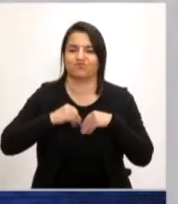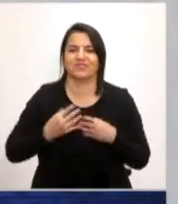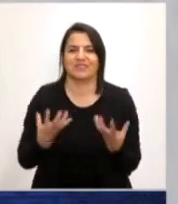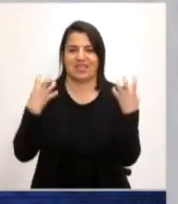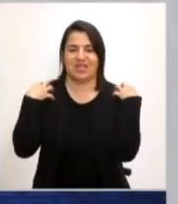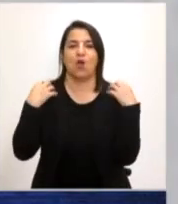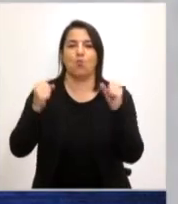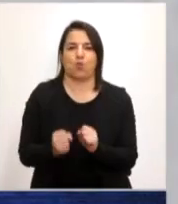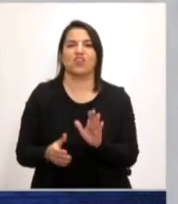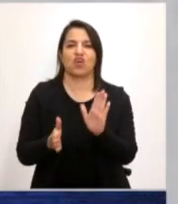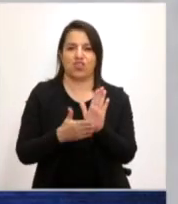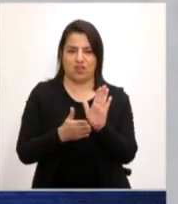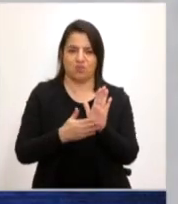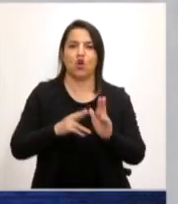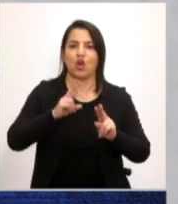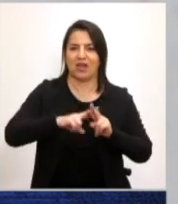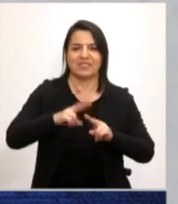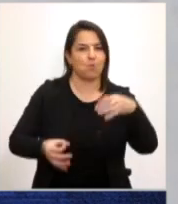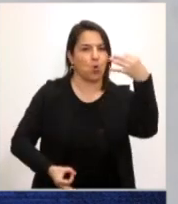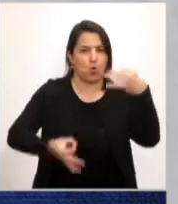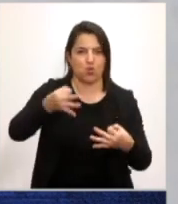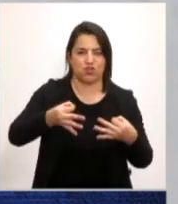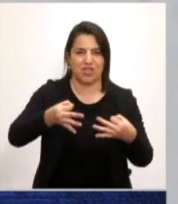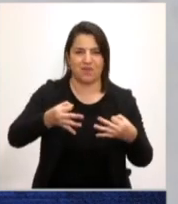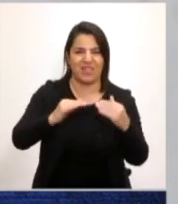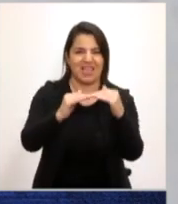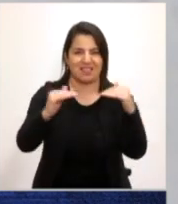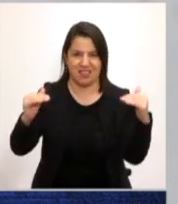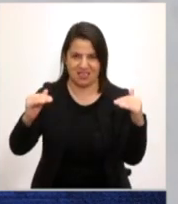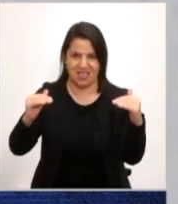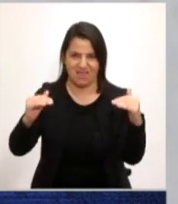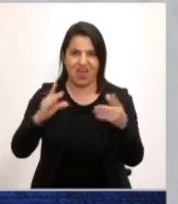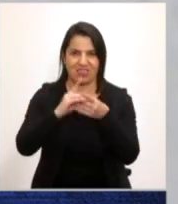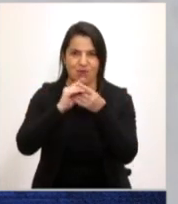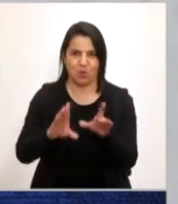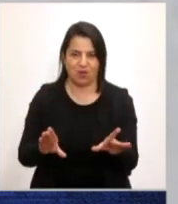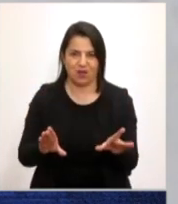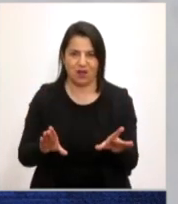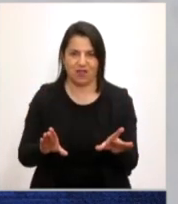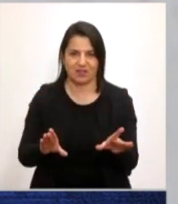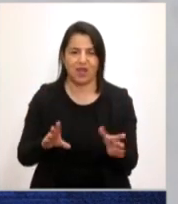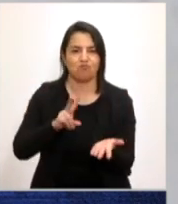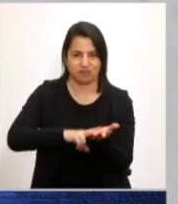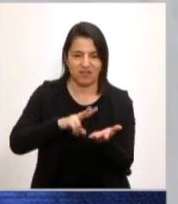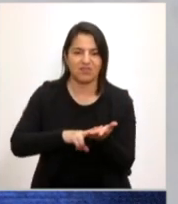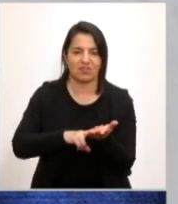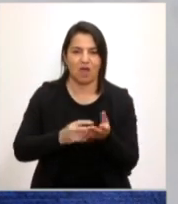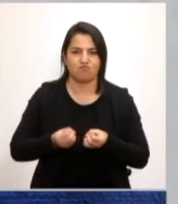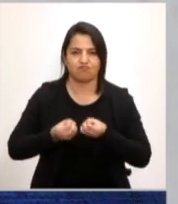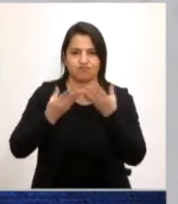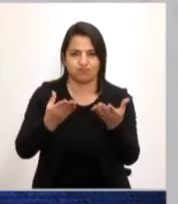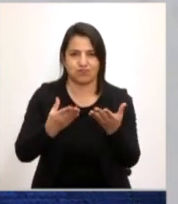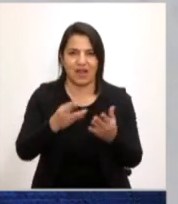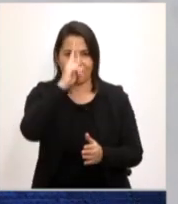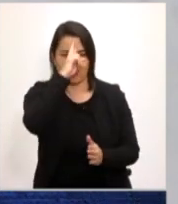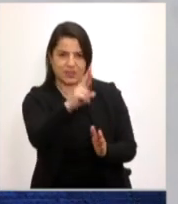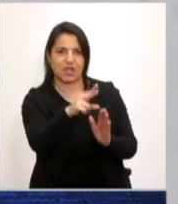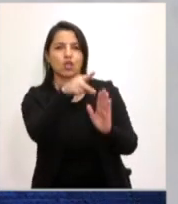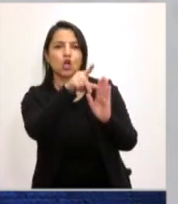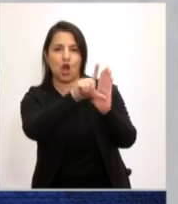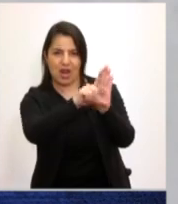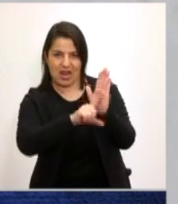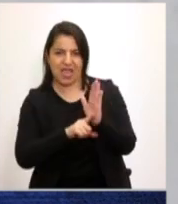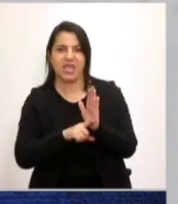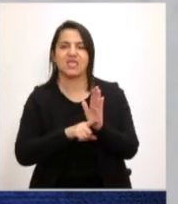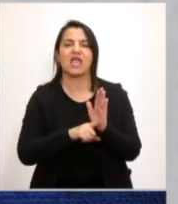demostrar que lo hacemos de manera justa, equitativa, democrática, honesta y apegada a las normas de nuestra nación, a